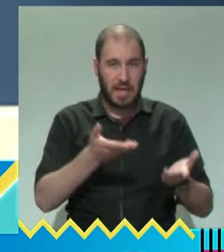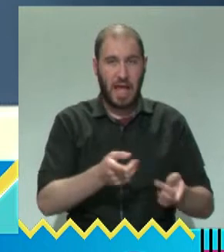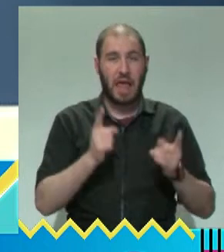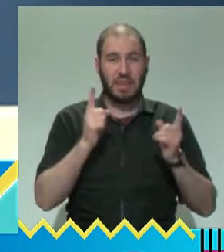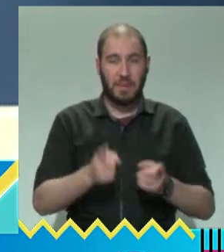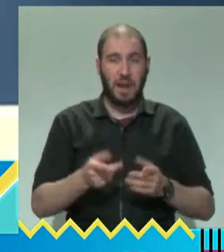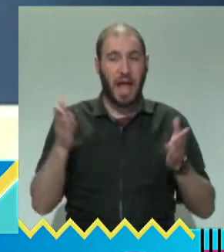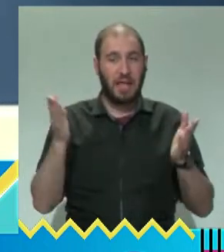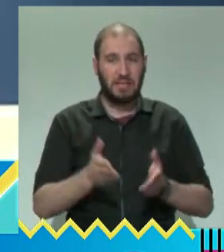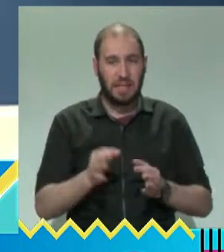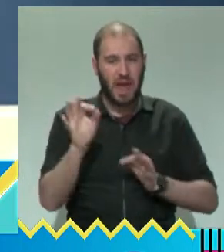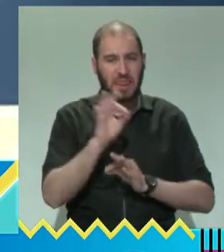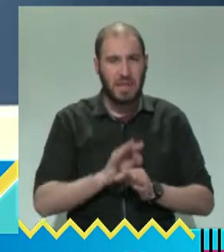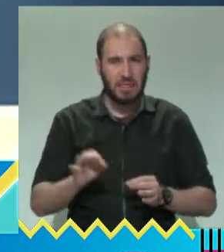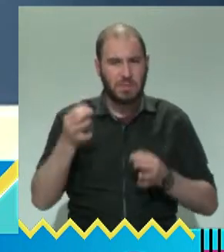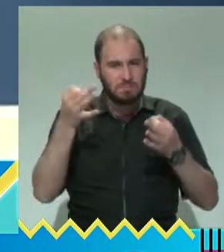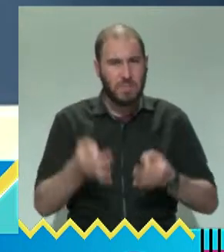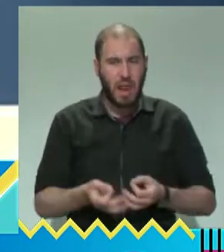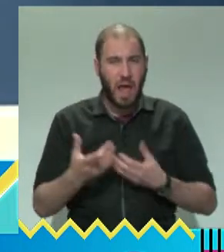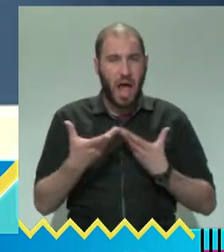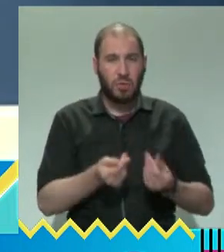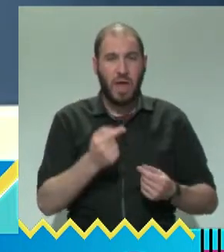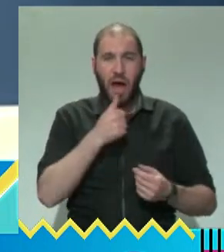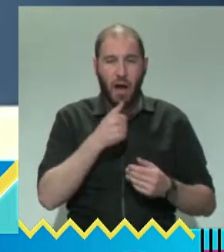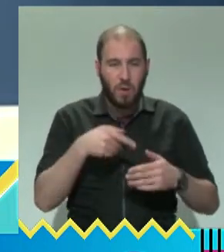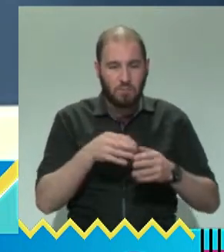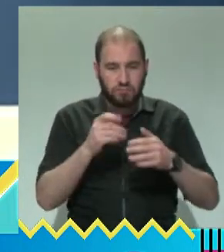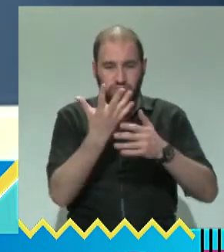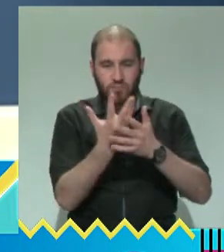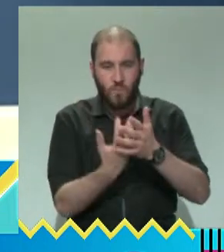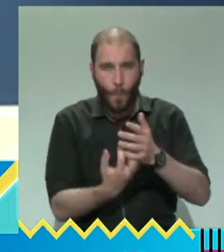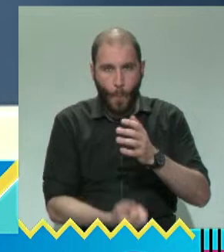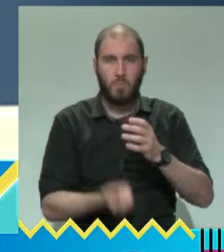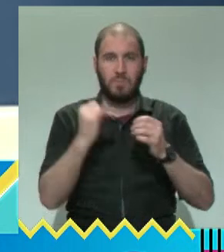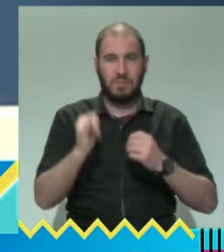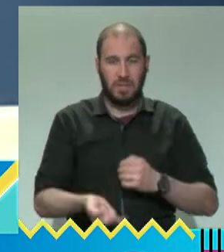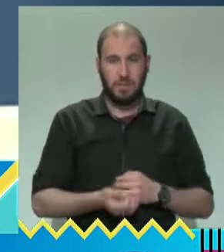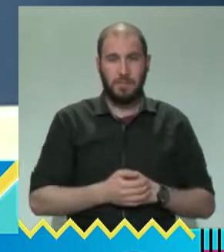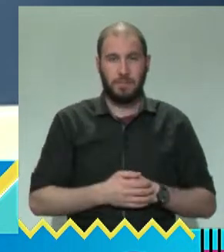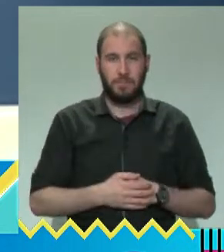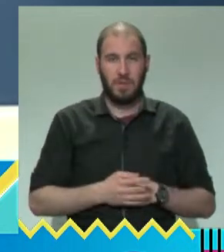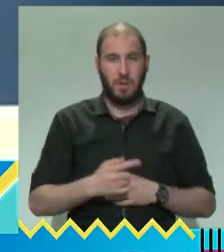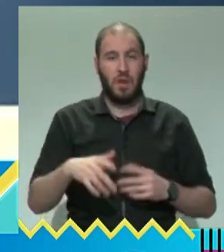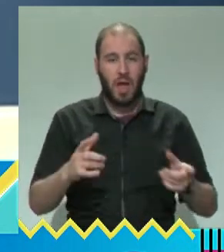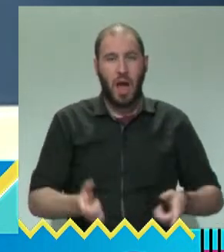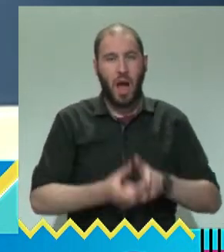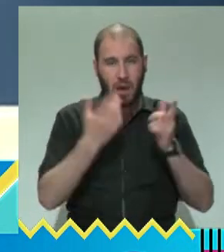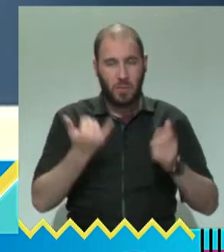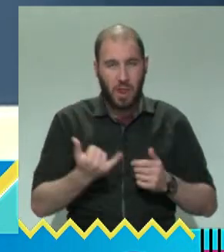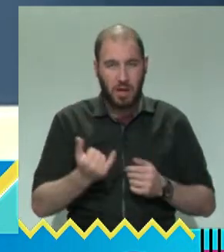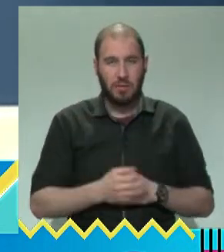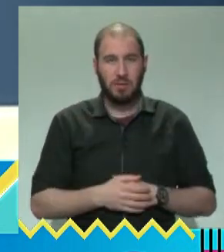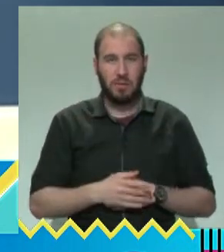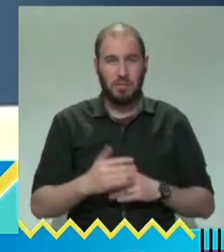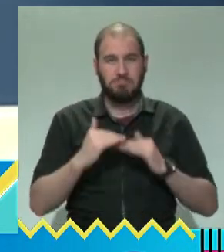que llegar la sequía diseñada de manera correcta que permita que el agua infiltre y que por lo tanto tengamos un árbol que se